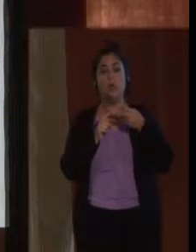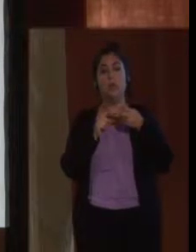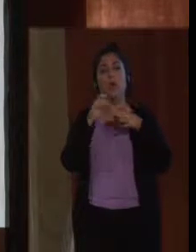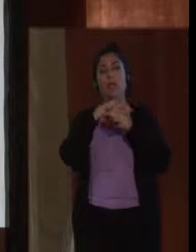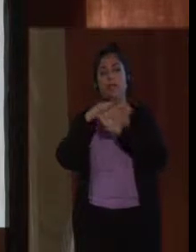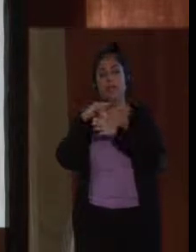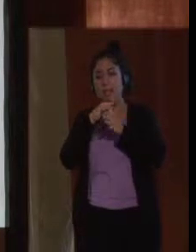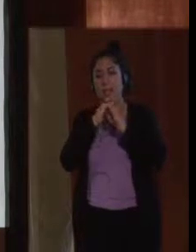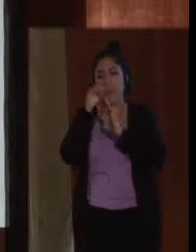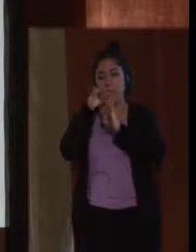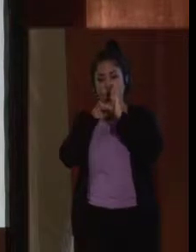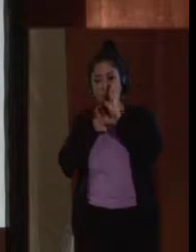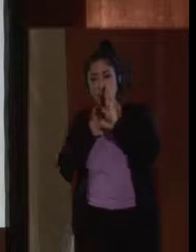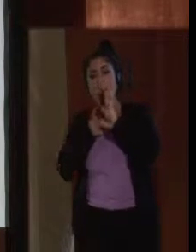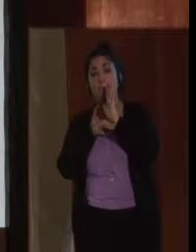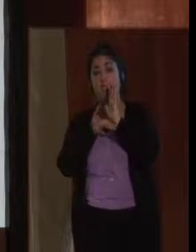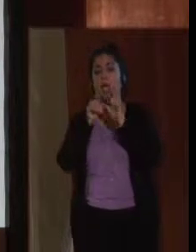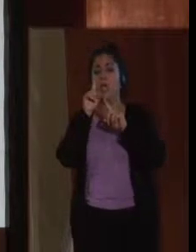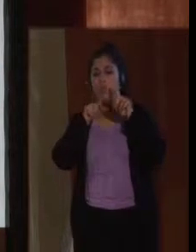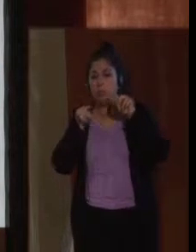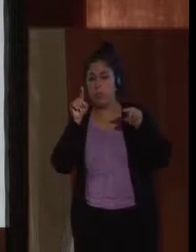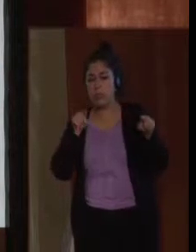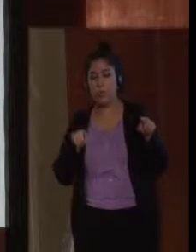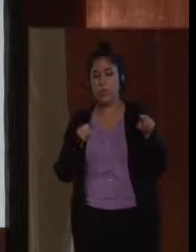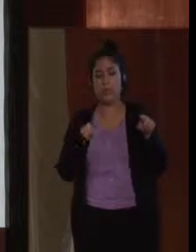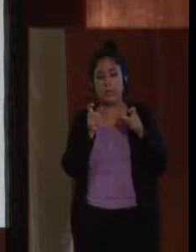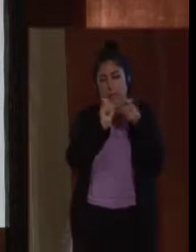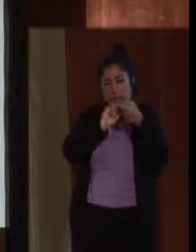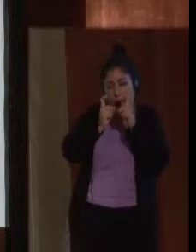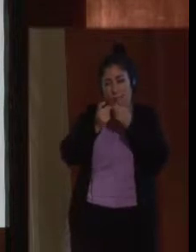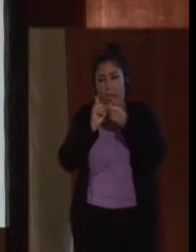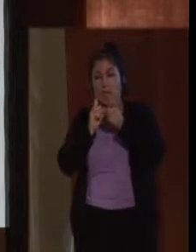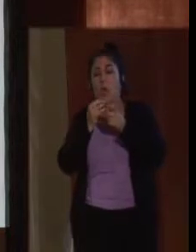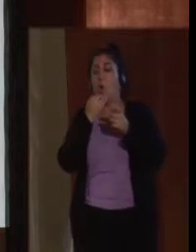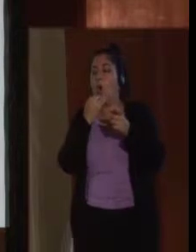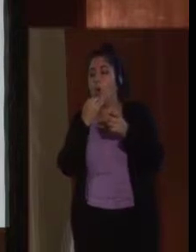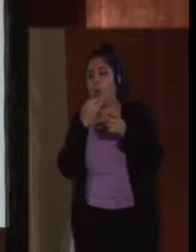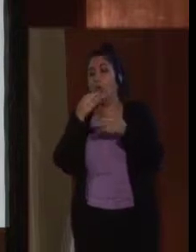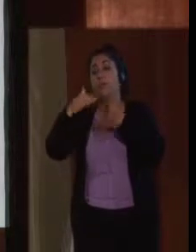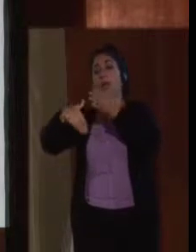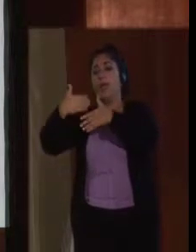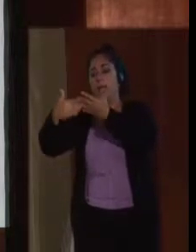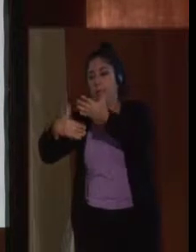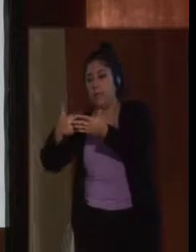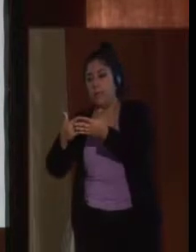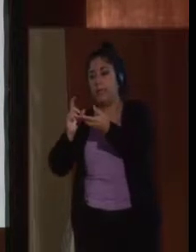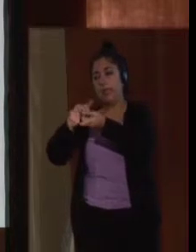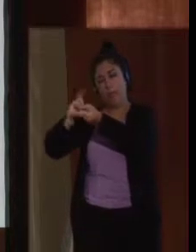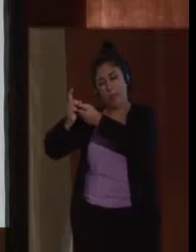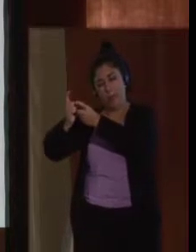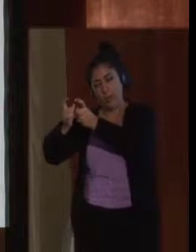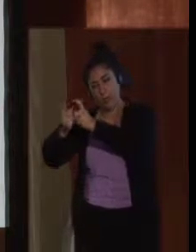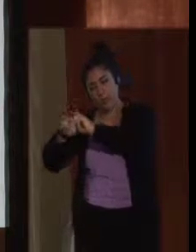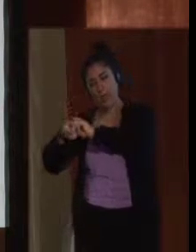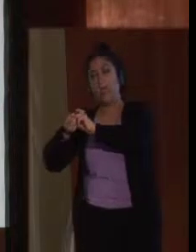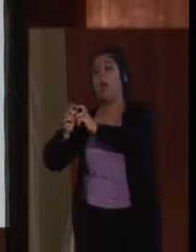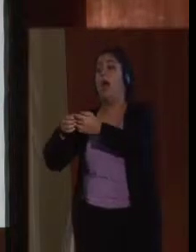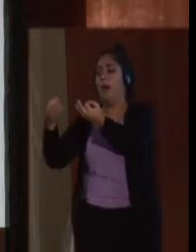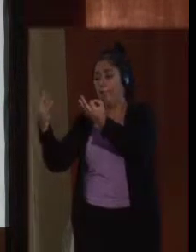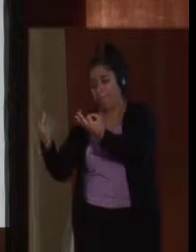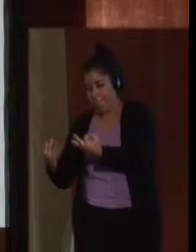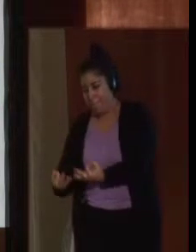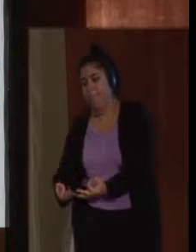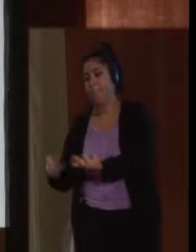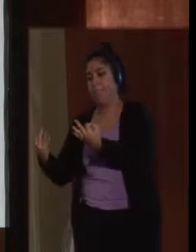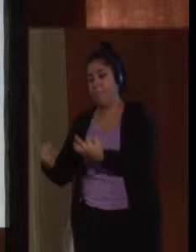las unidades productoras, las medidas de reducción de riesgo y adaptación al cambio climático, ¿no? Como por ejemplo